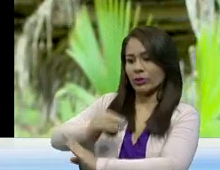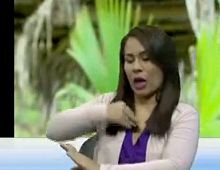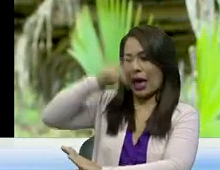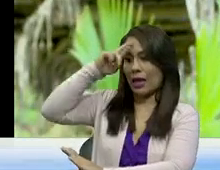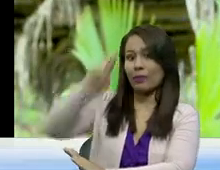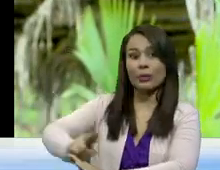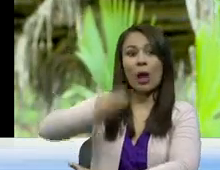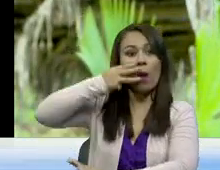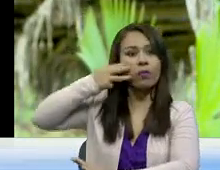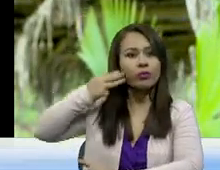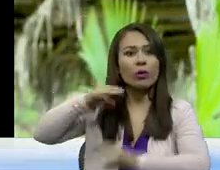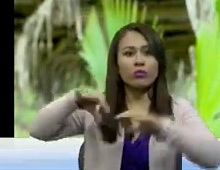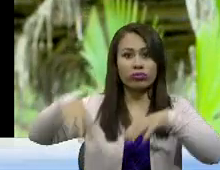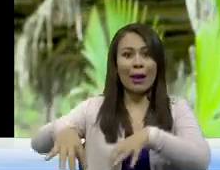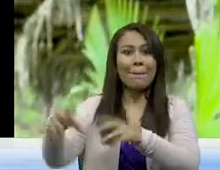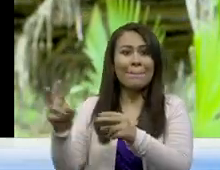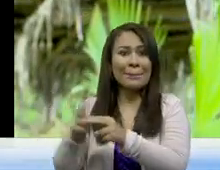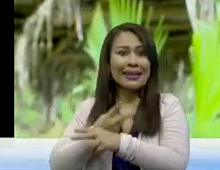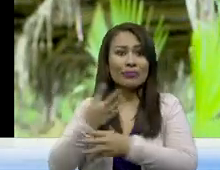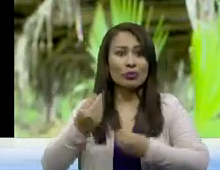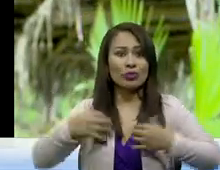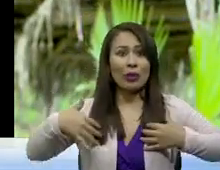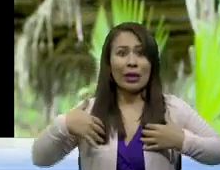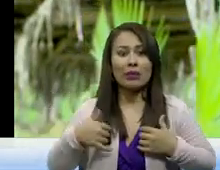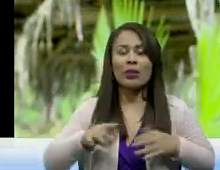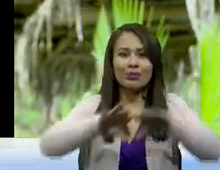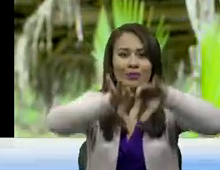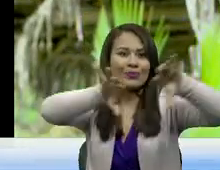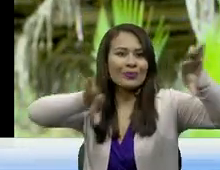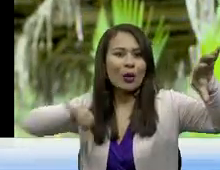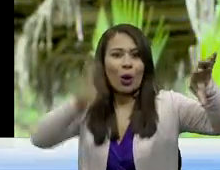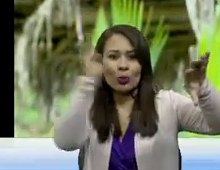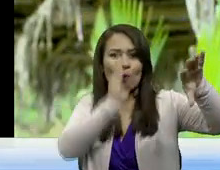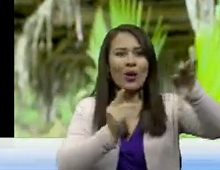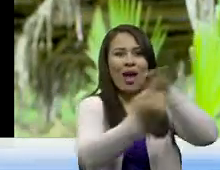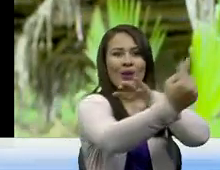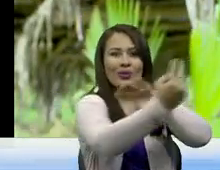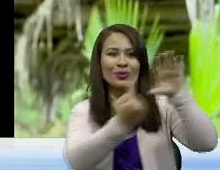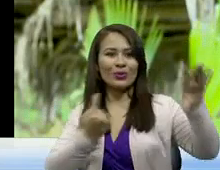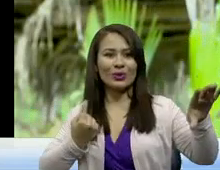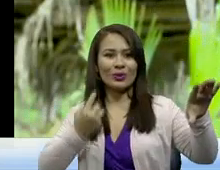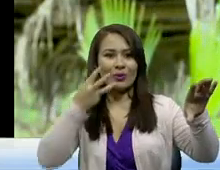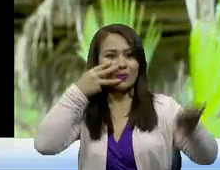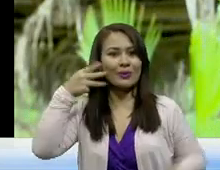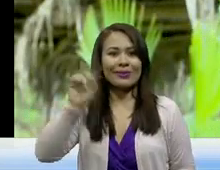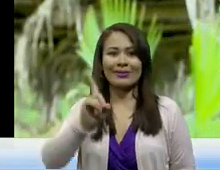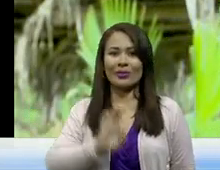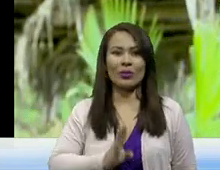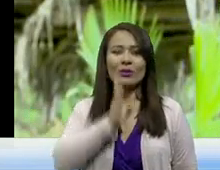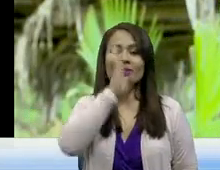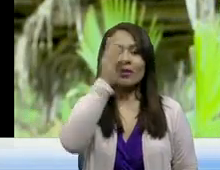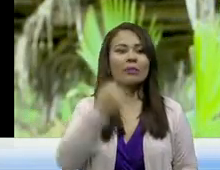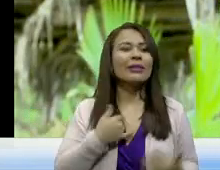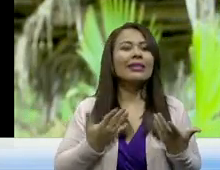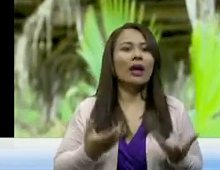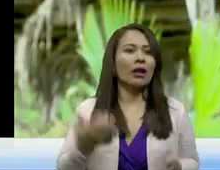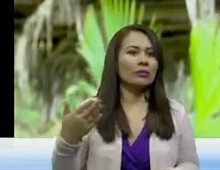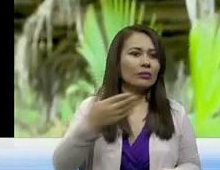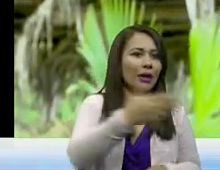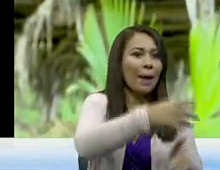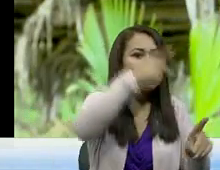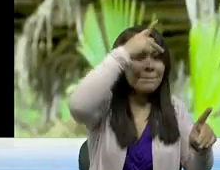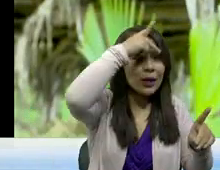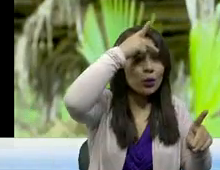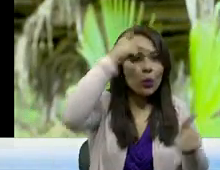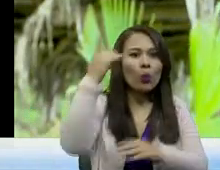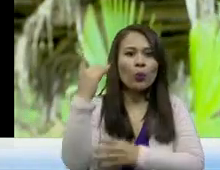porque es una área muy peligrosa. Entonces nunca jamás cruzaron por la Amazonía. Siempre trataron de cruzar hacia Perú o